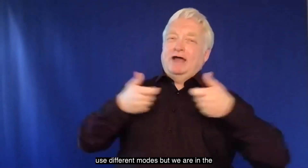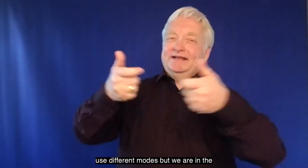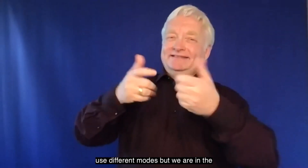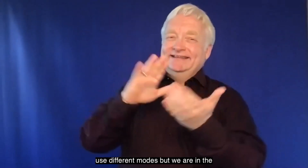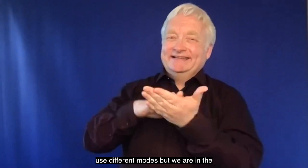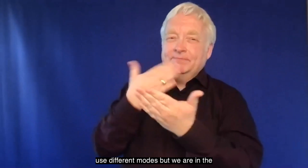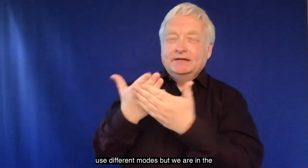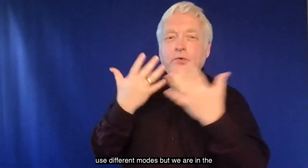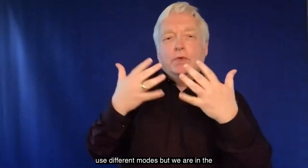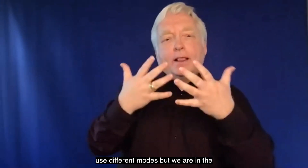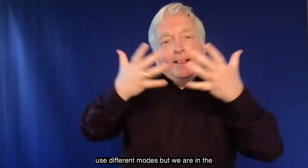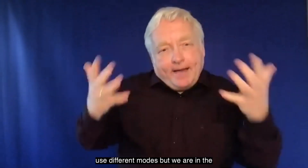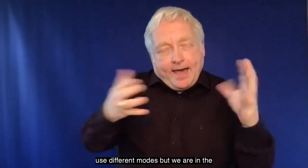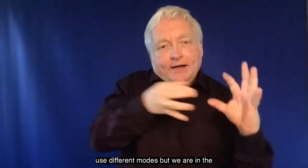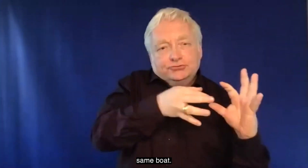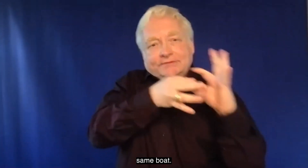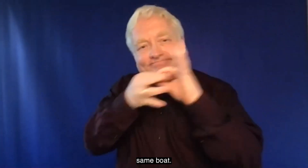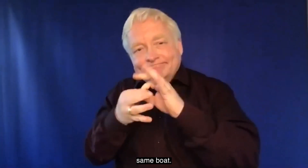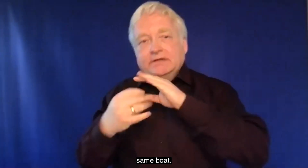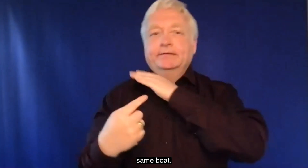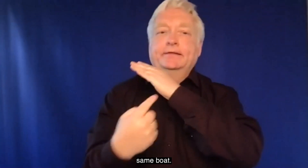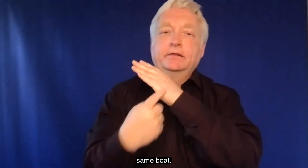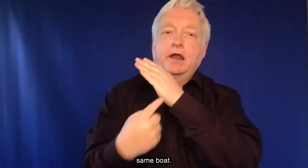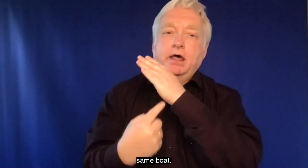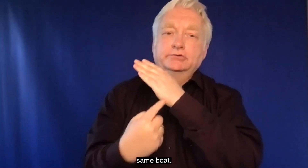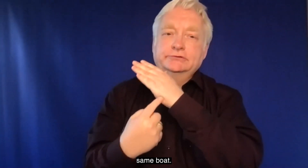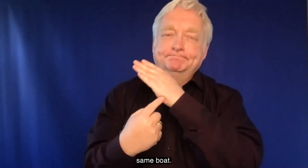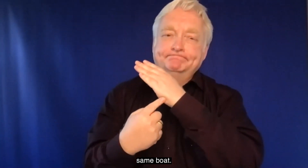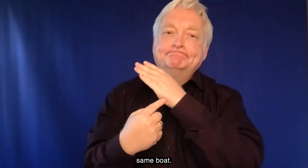En estos momentos nos encontramos que la interpretación de